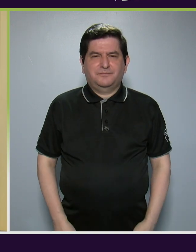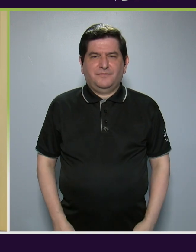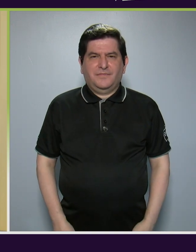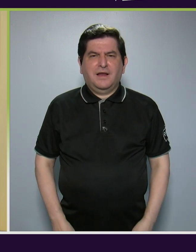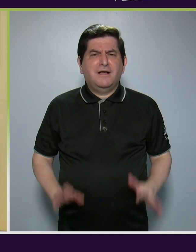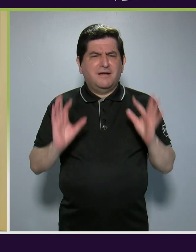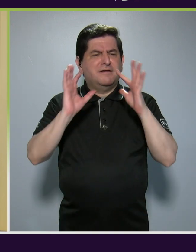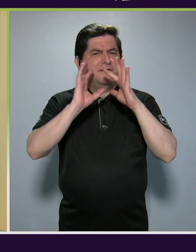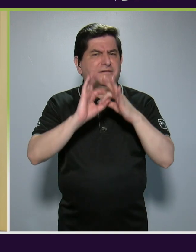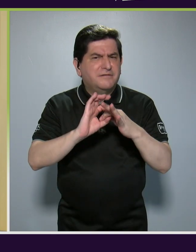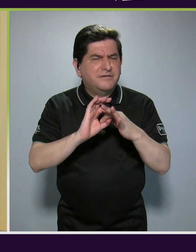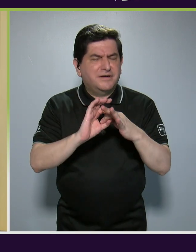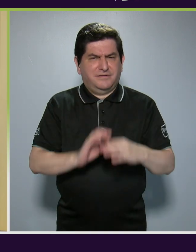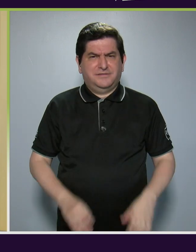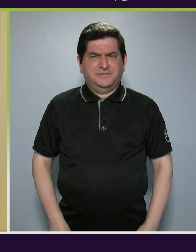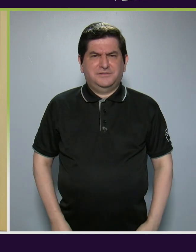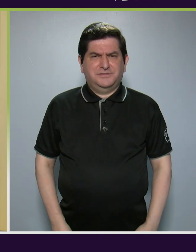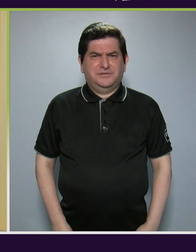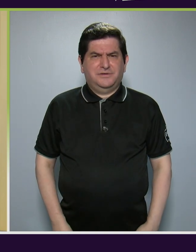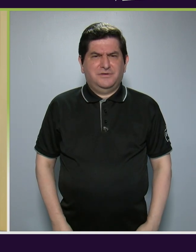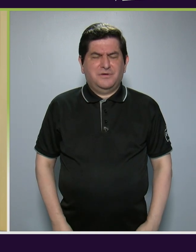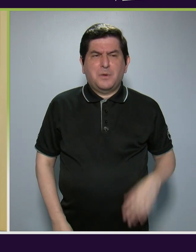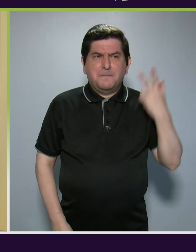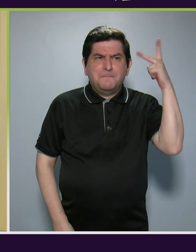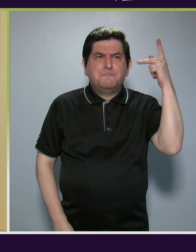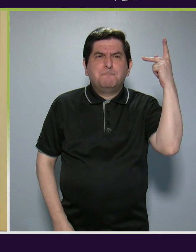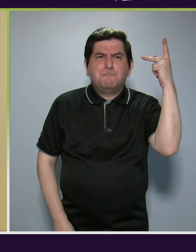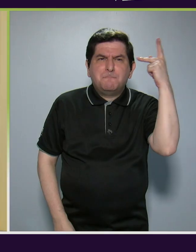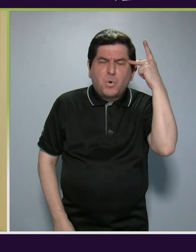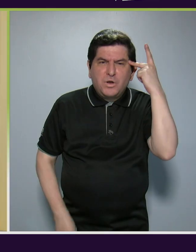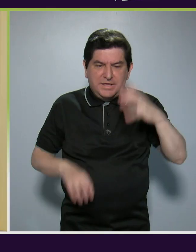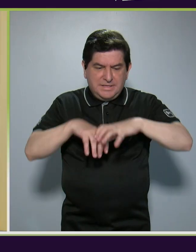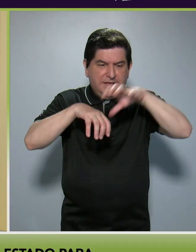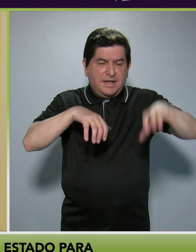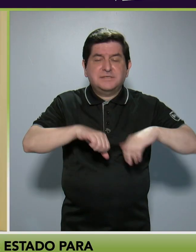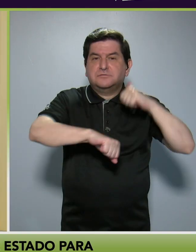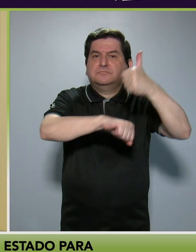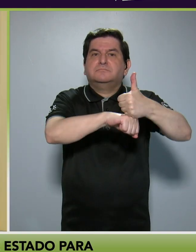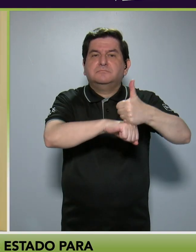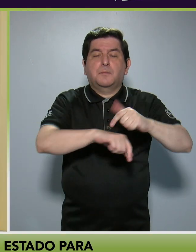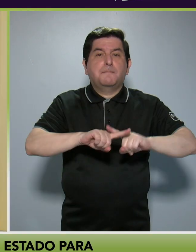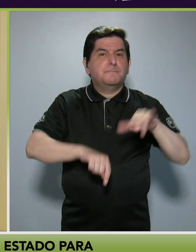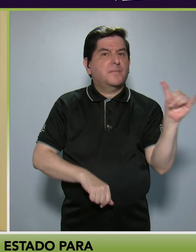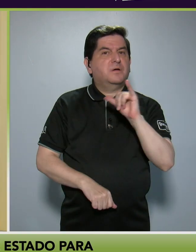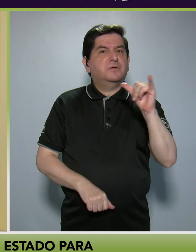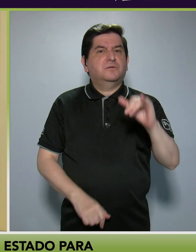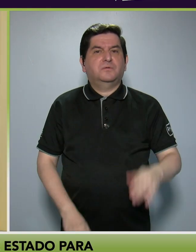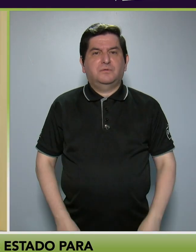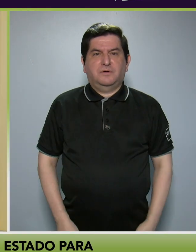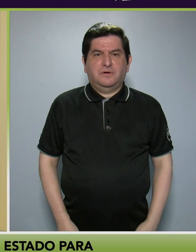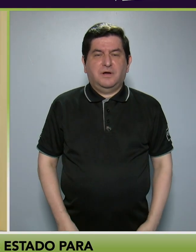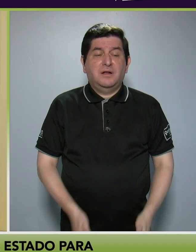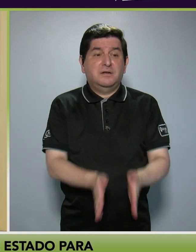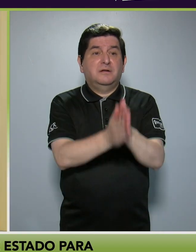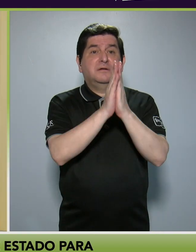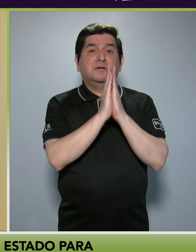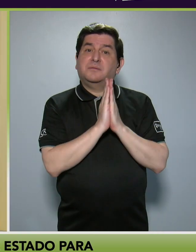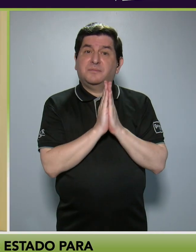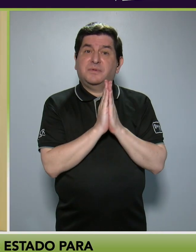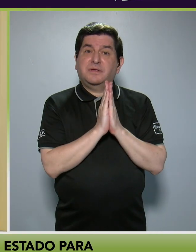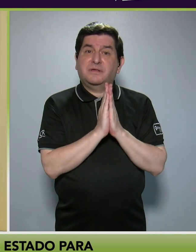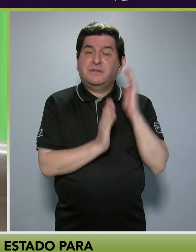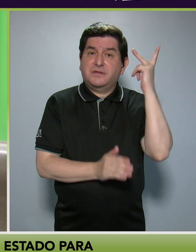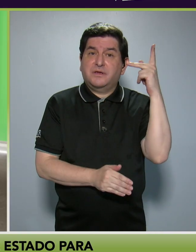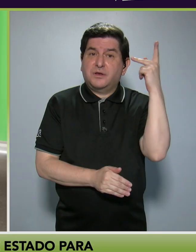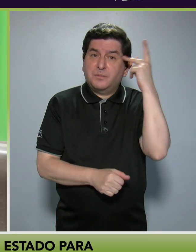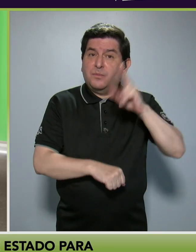cómo eventualmente se generan políticas cantonales, pero también se solicitan